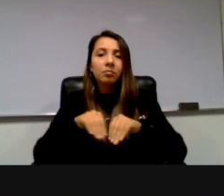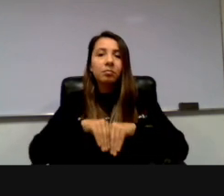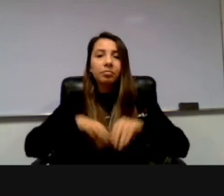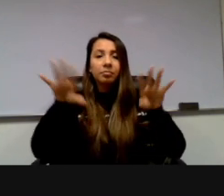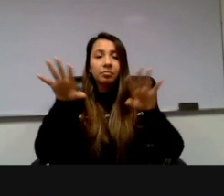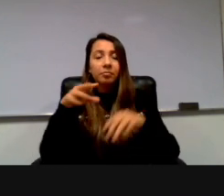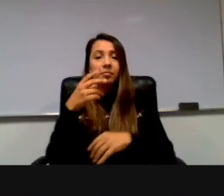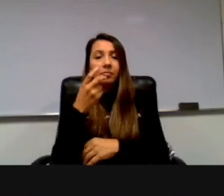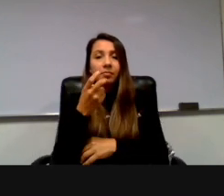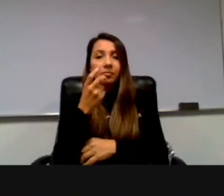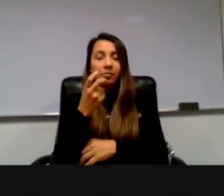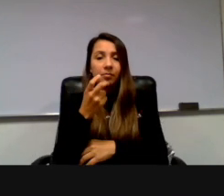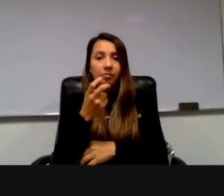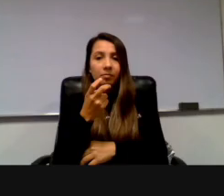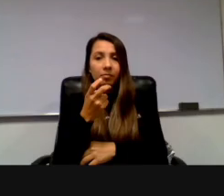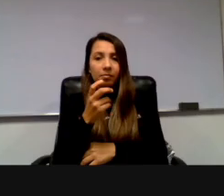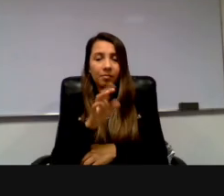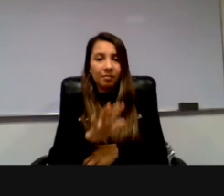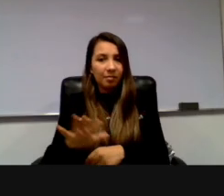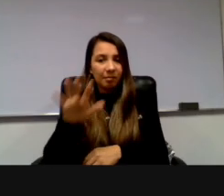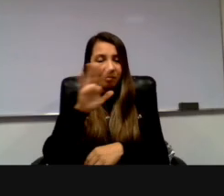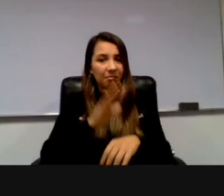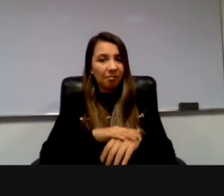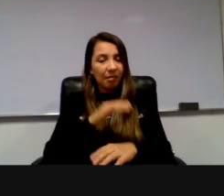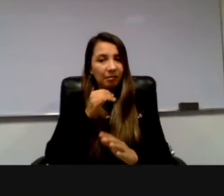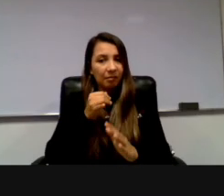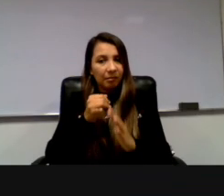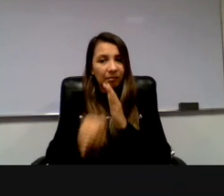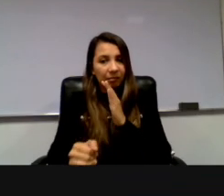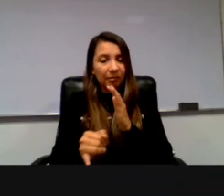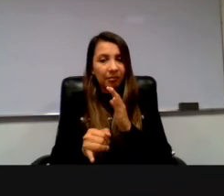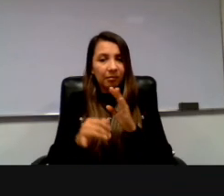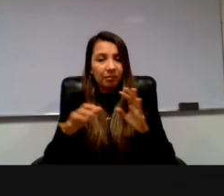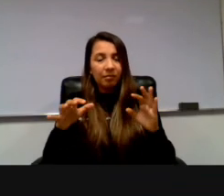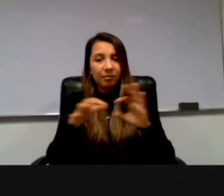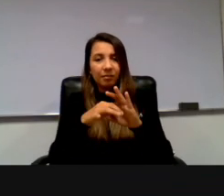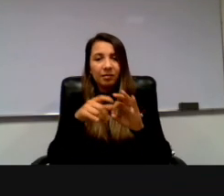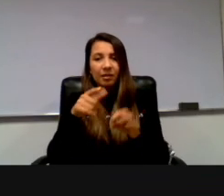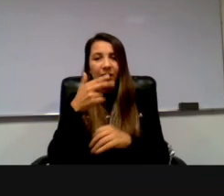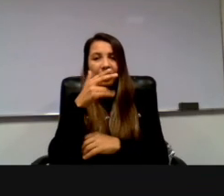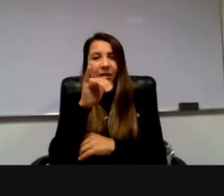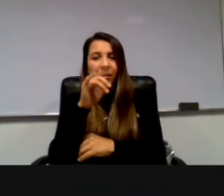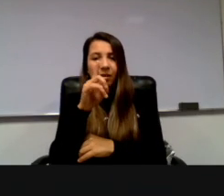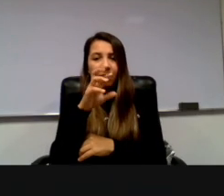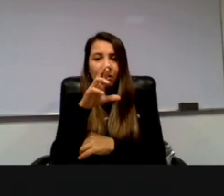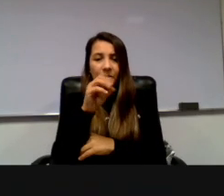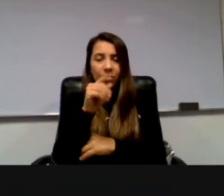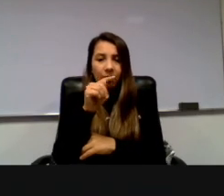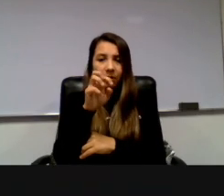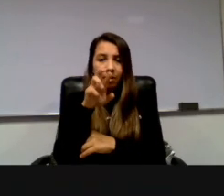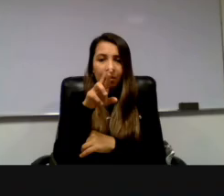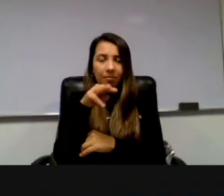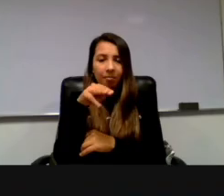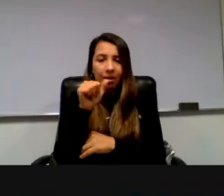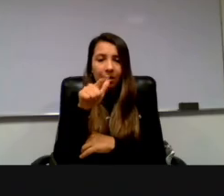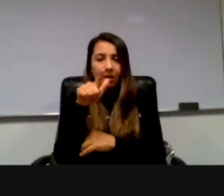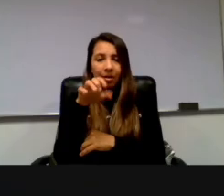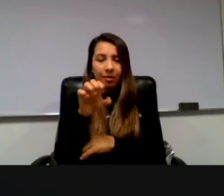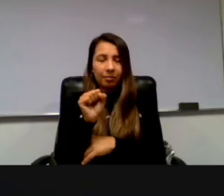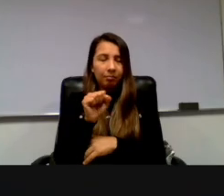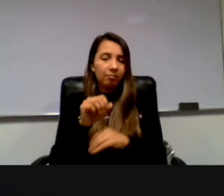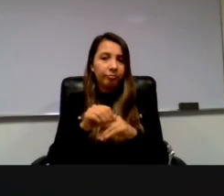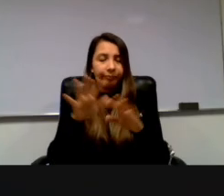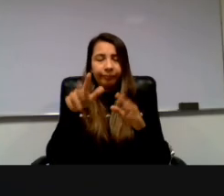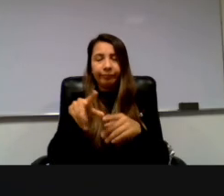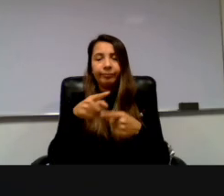un ambiente muy complejo asociado a las ventilas hidrotermales, ¿no? Digamos que pues se dieron